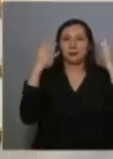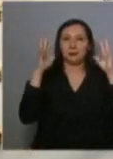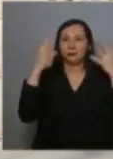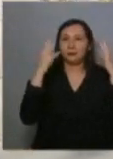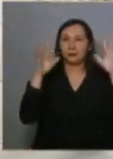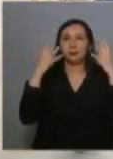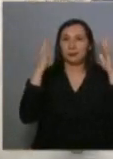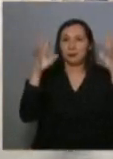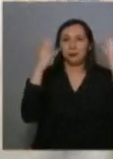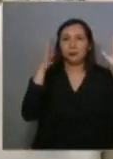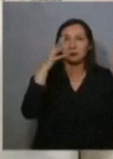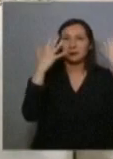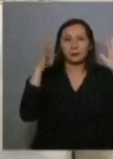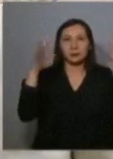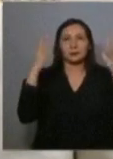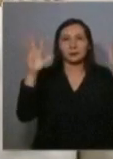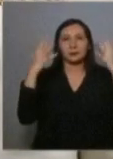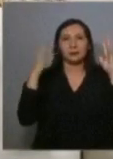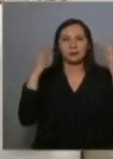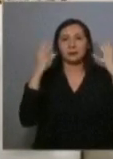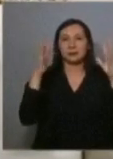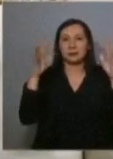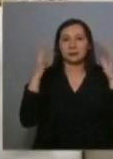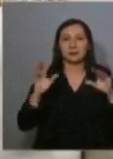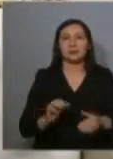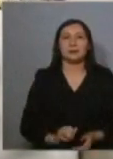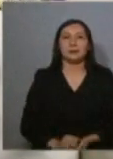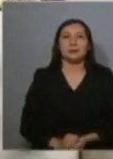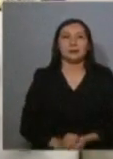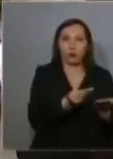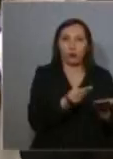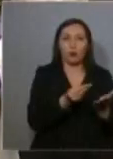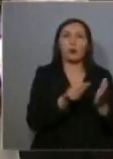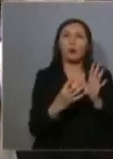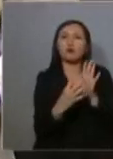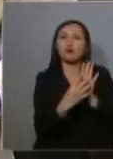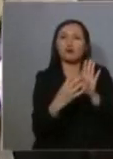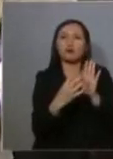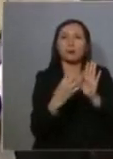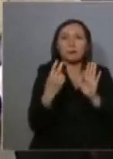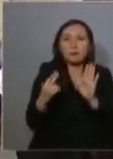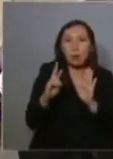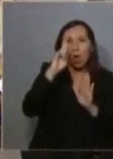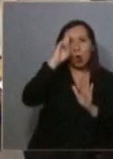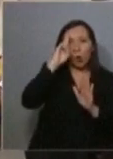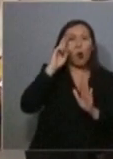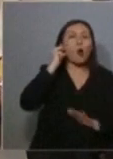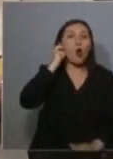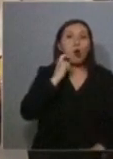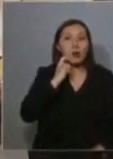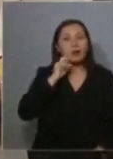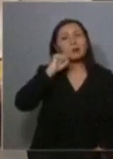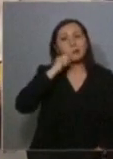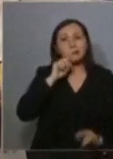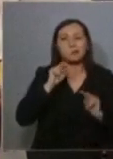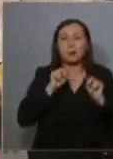senador socialista Álvaro Elizalde, recién nombrado presidente del Senado. Luego, el mandatario saliente, el conservador